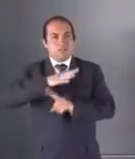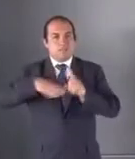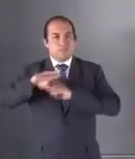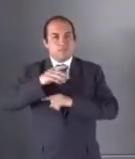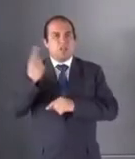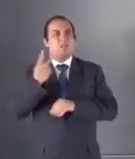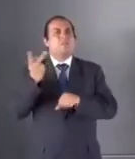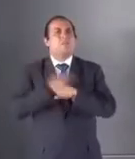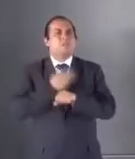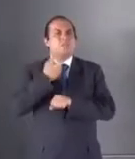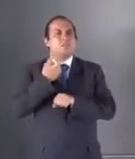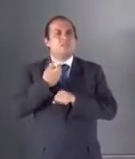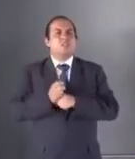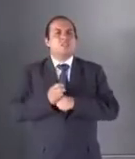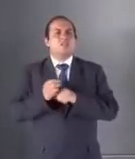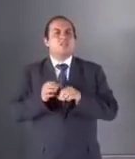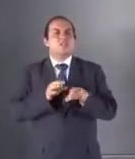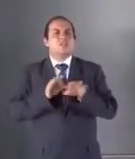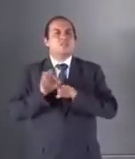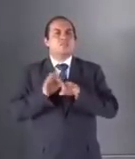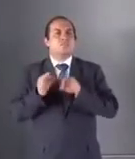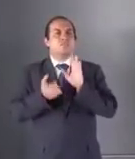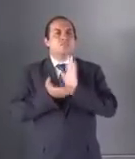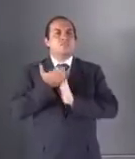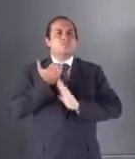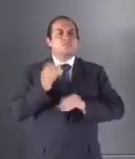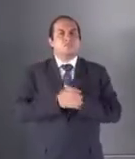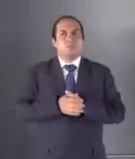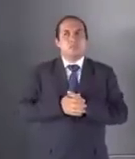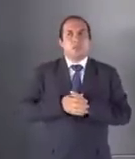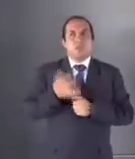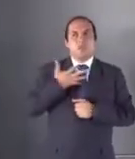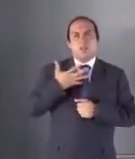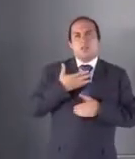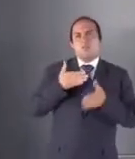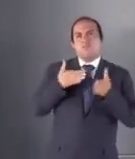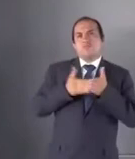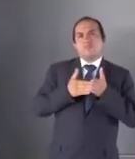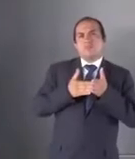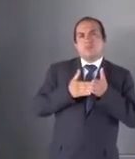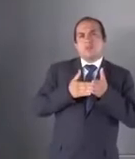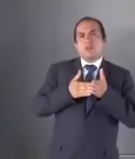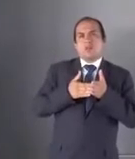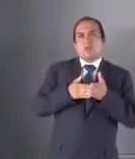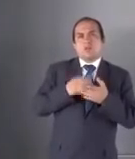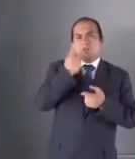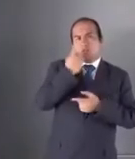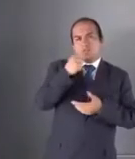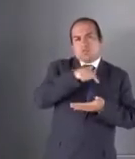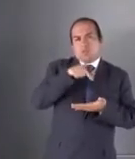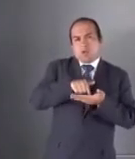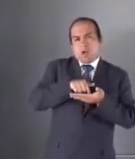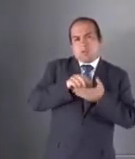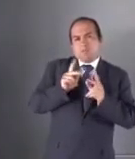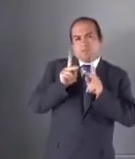doctora? Hubo una suspensión de una parte del puente. Se está